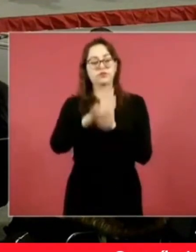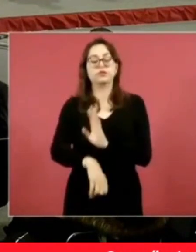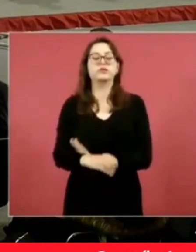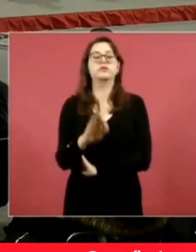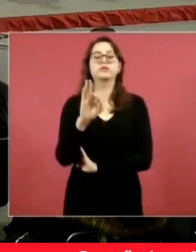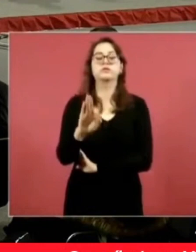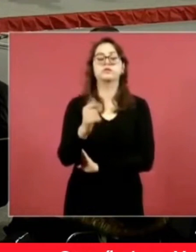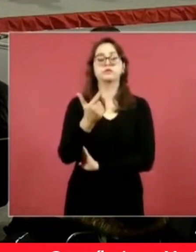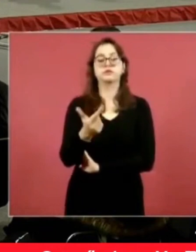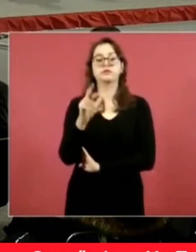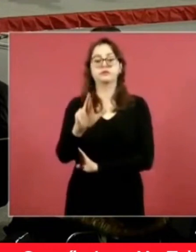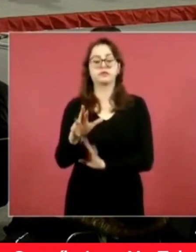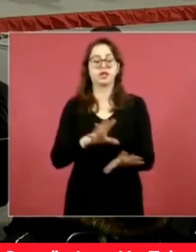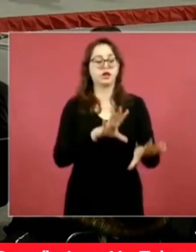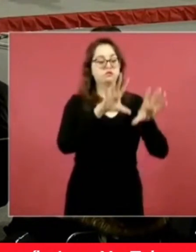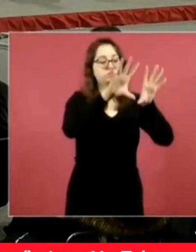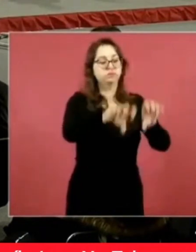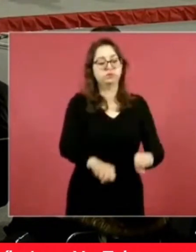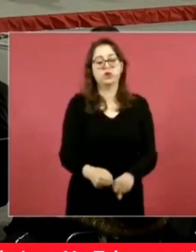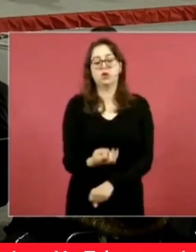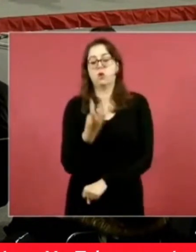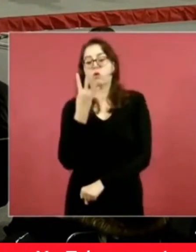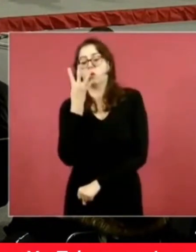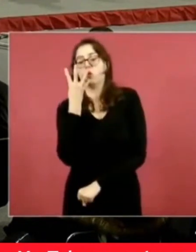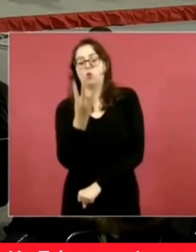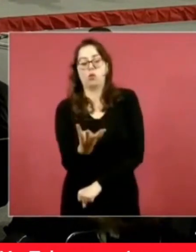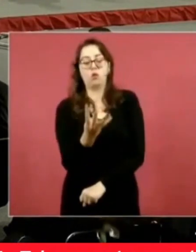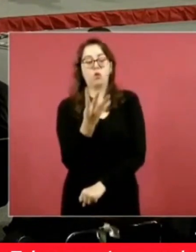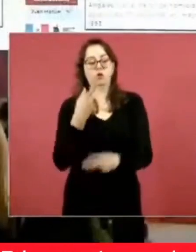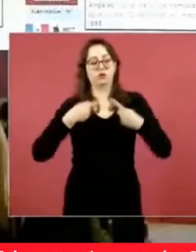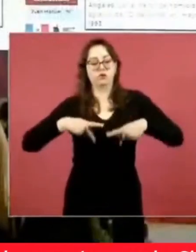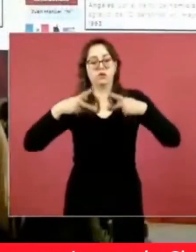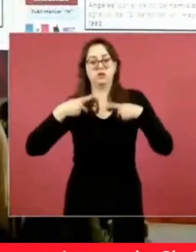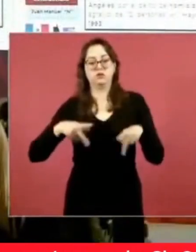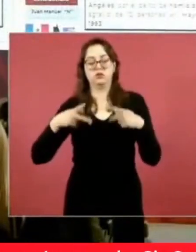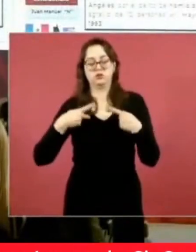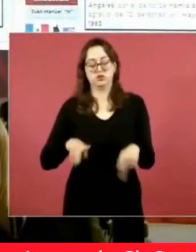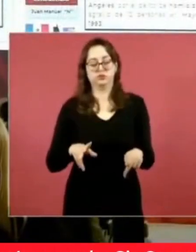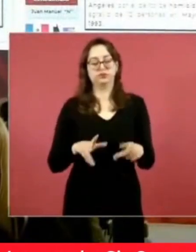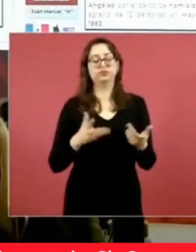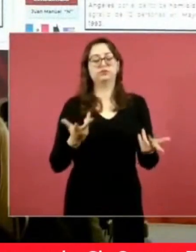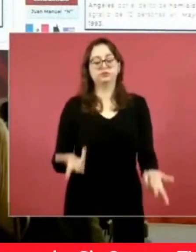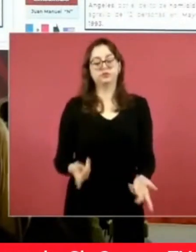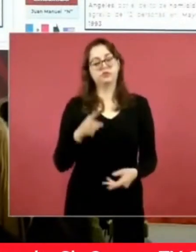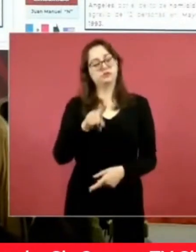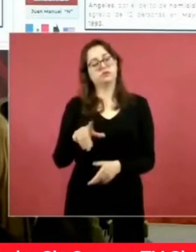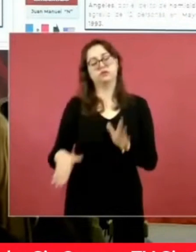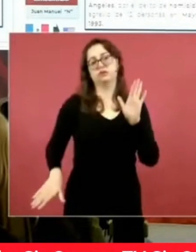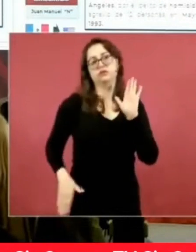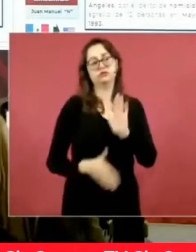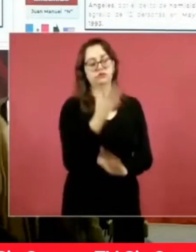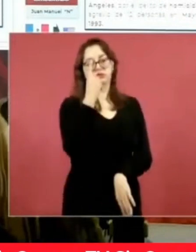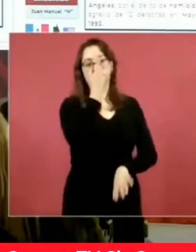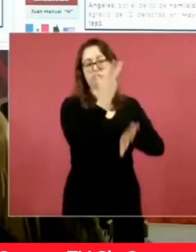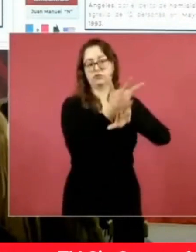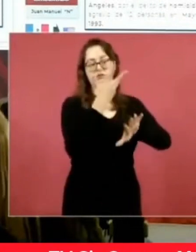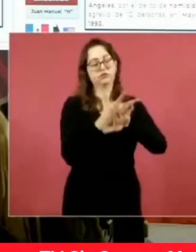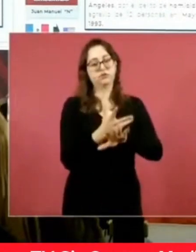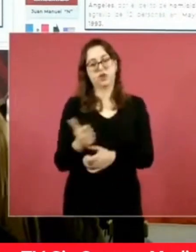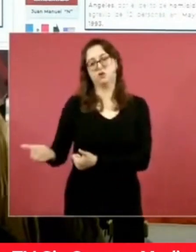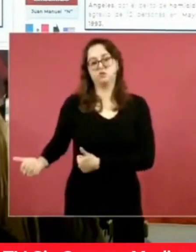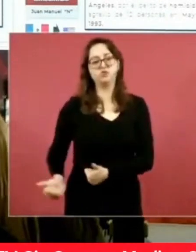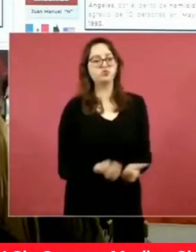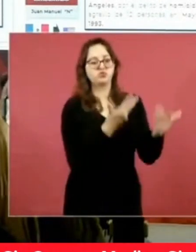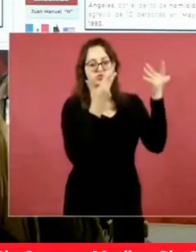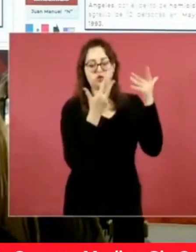de la república a diferentes cortes de los Estados Unidos de Texas Arizona y Colorado y California